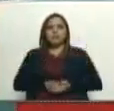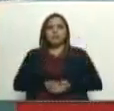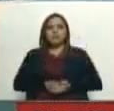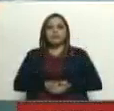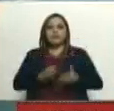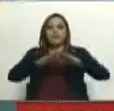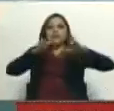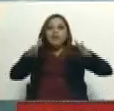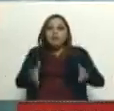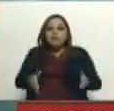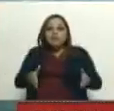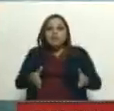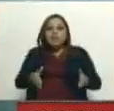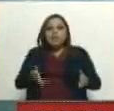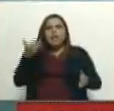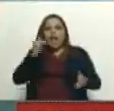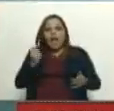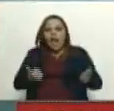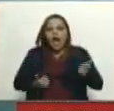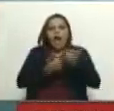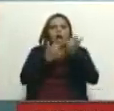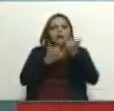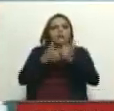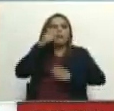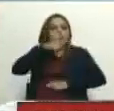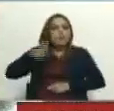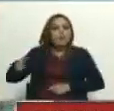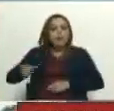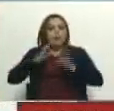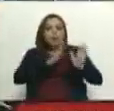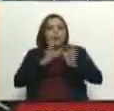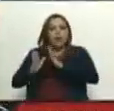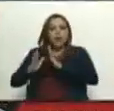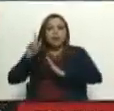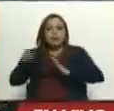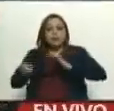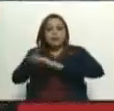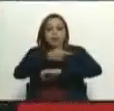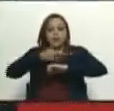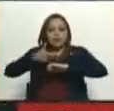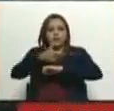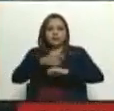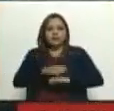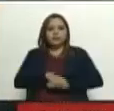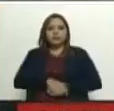que tiene que ver con el poder popular y la gobernanza.